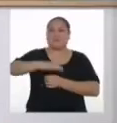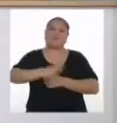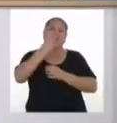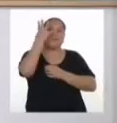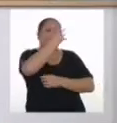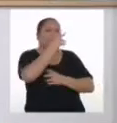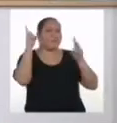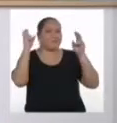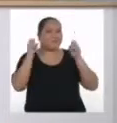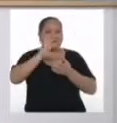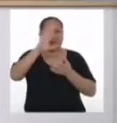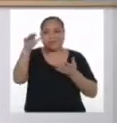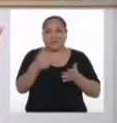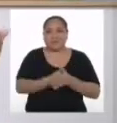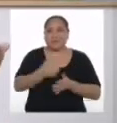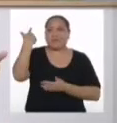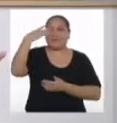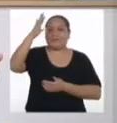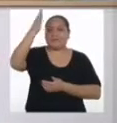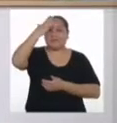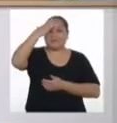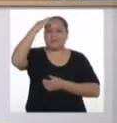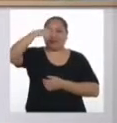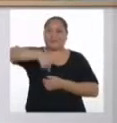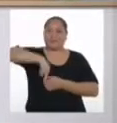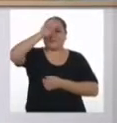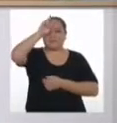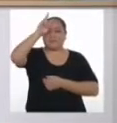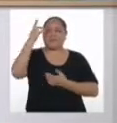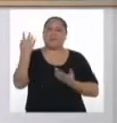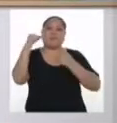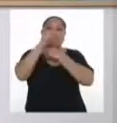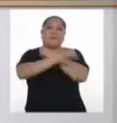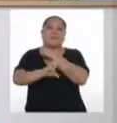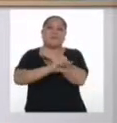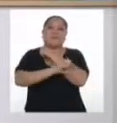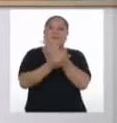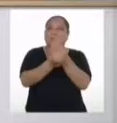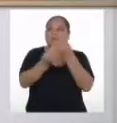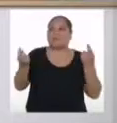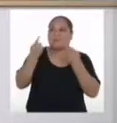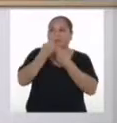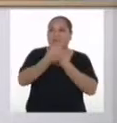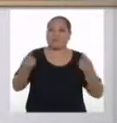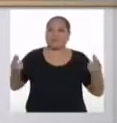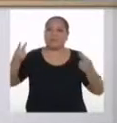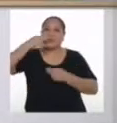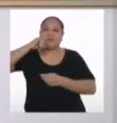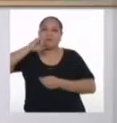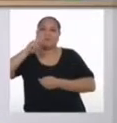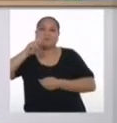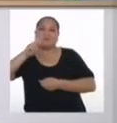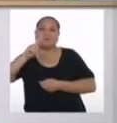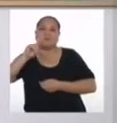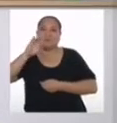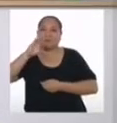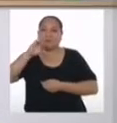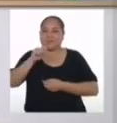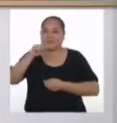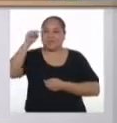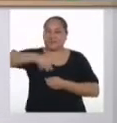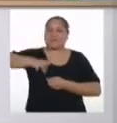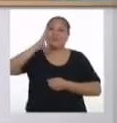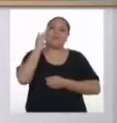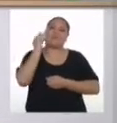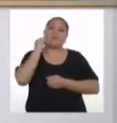tema! Todas y todos sabemos que el Perú es un país rico en recursos hídricos y en esta